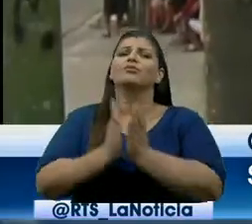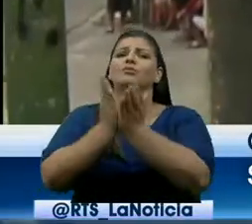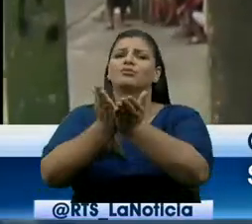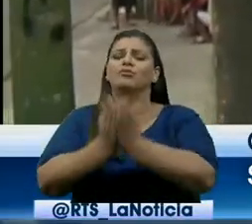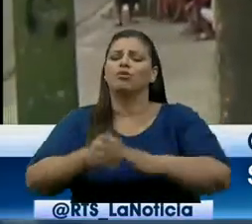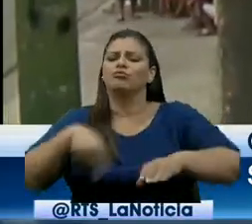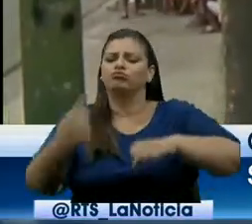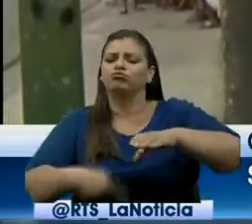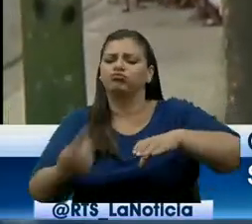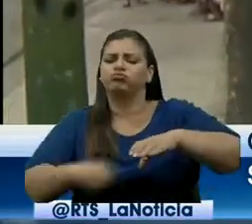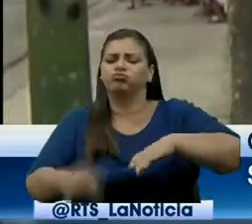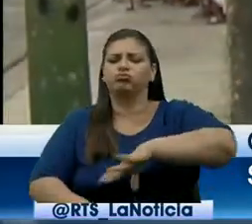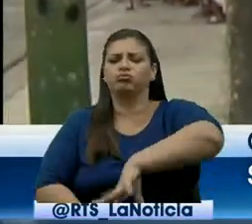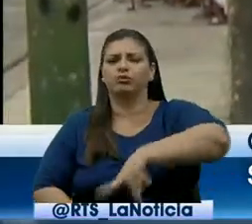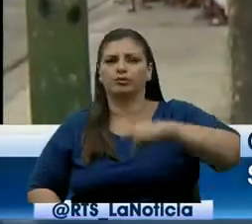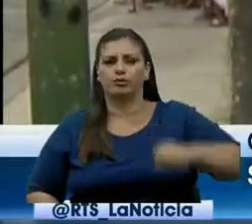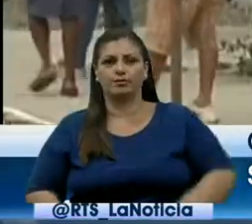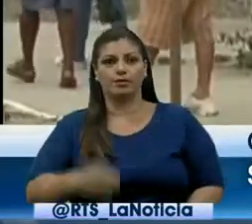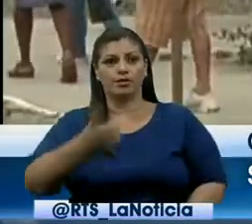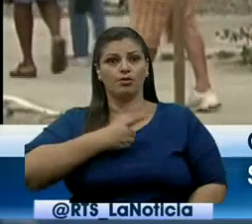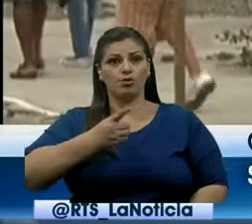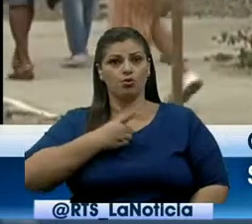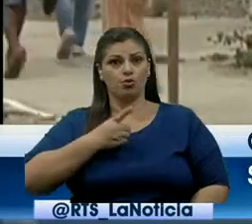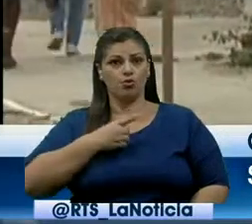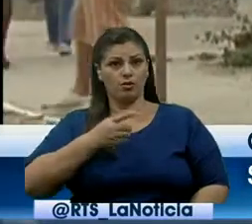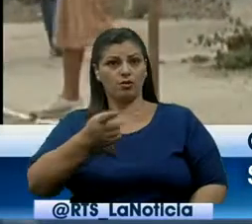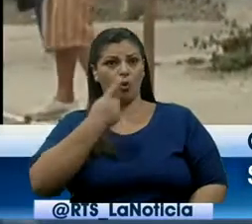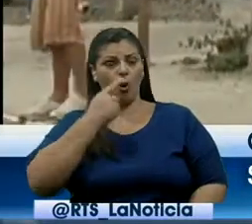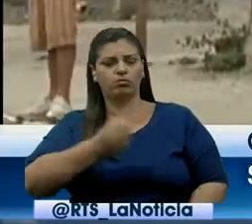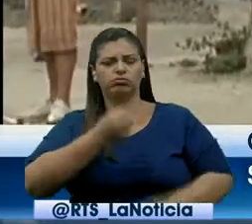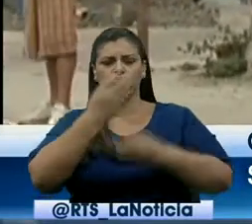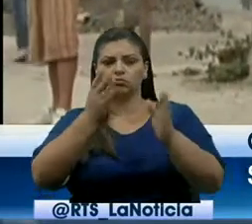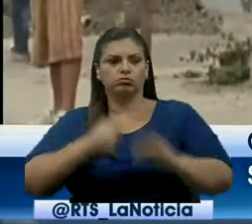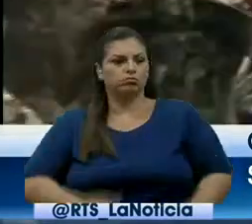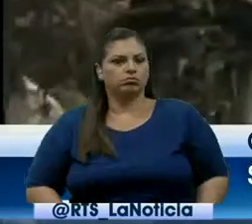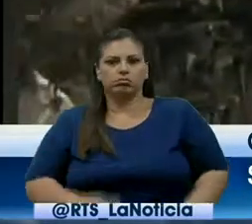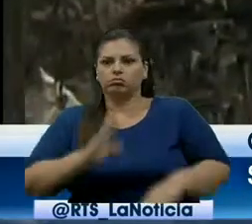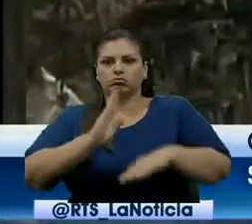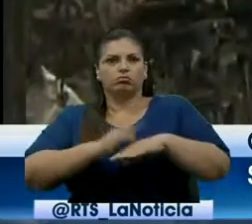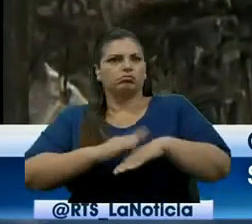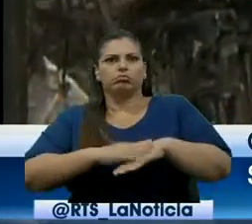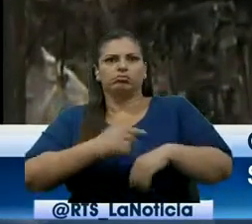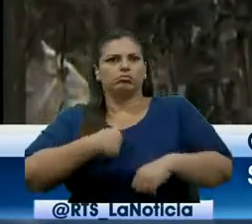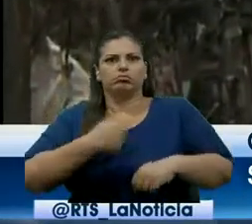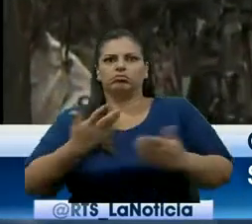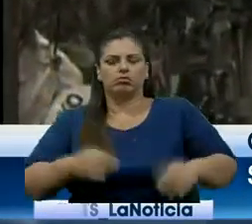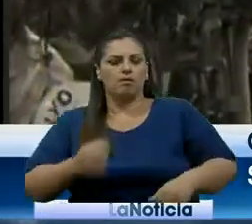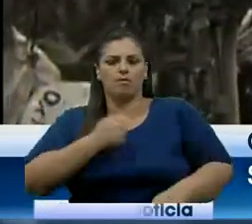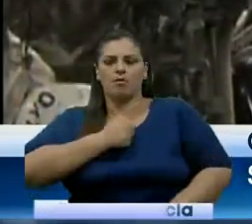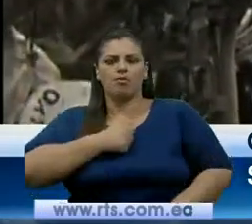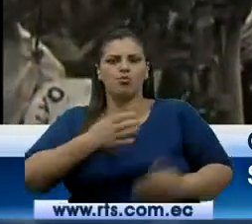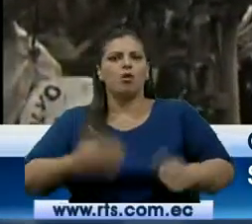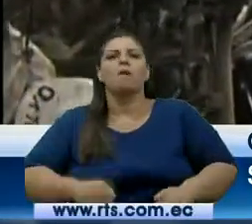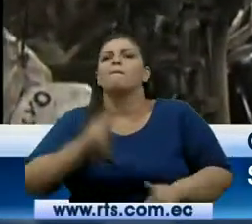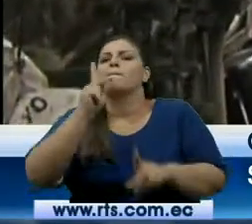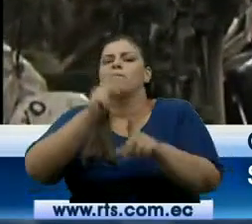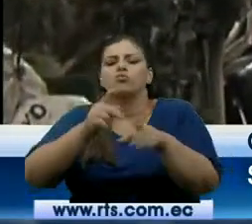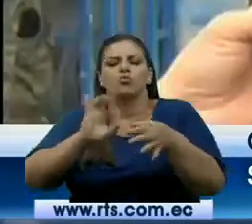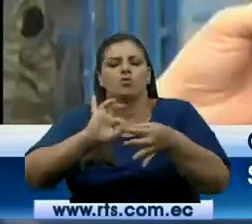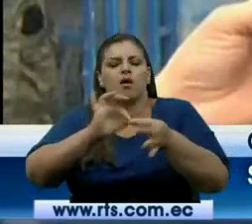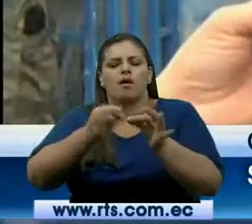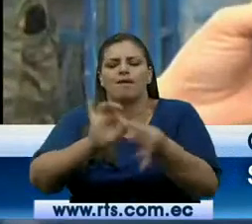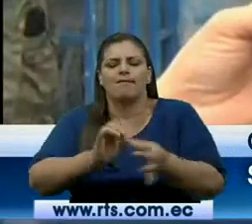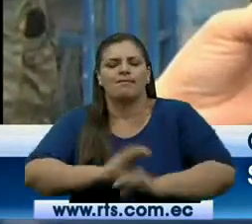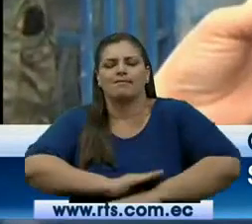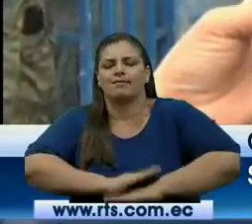del local aseguró a la autoridad que los mismos pertenecen a sus clientes y que se encontraban allí para reparaciones.